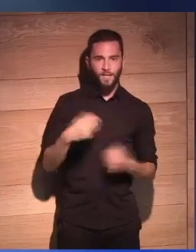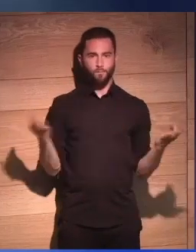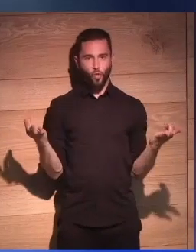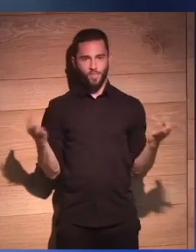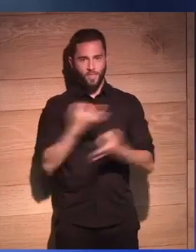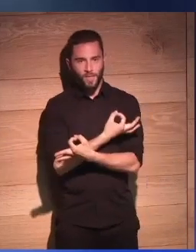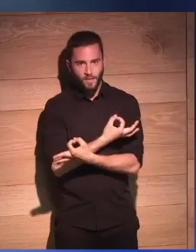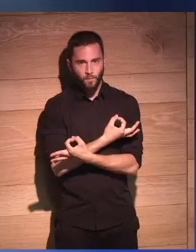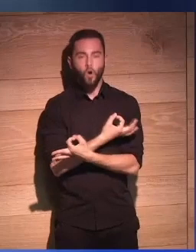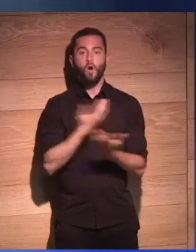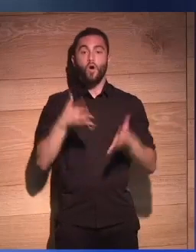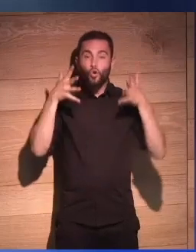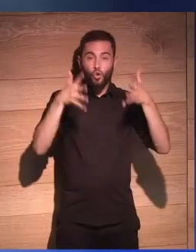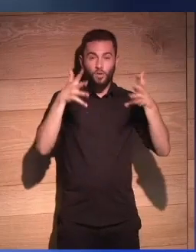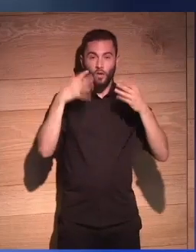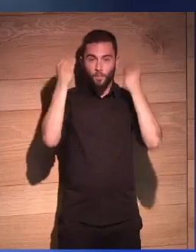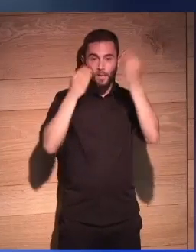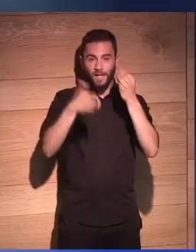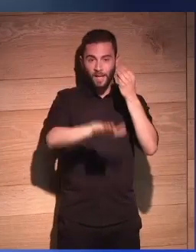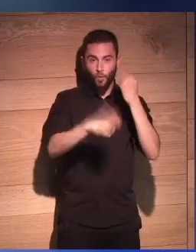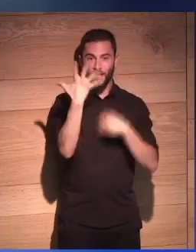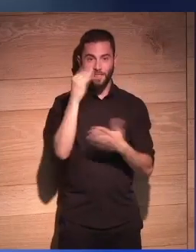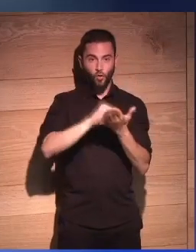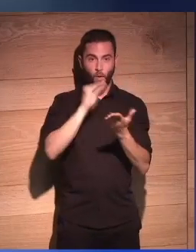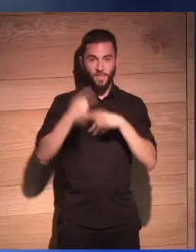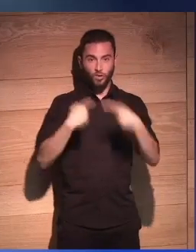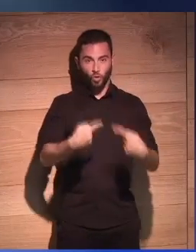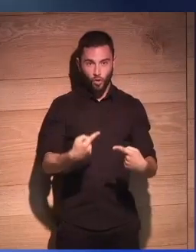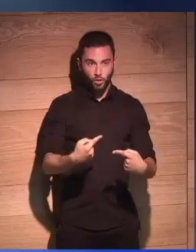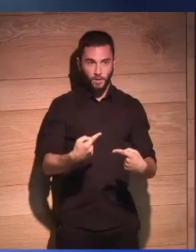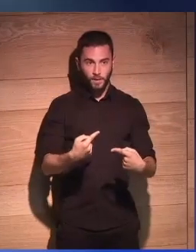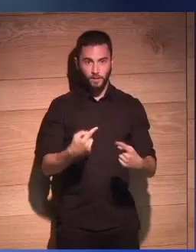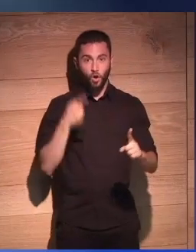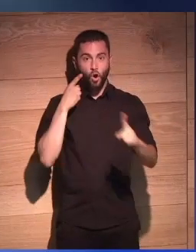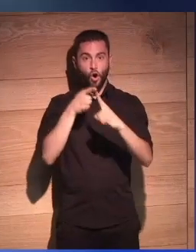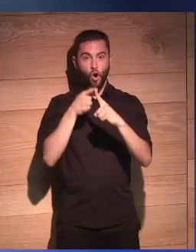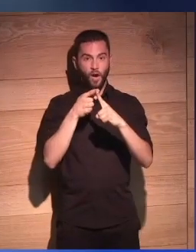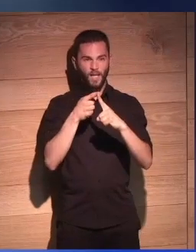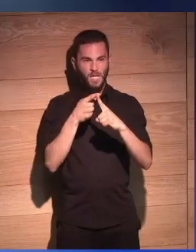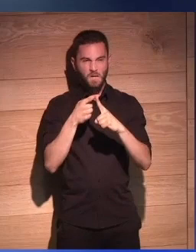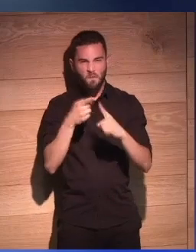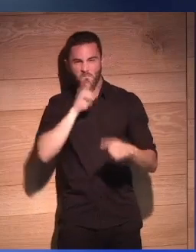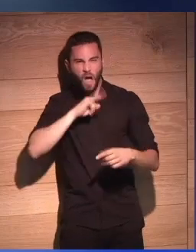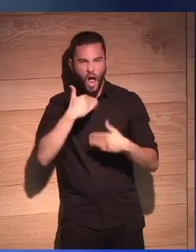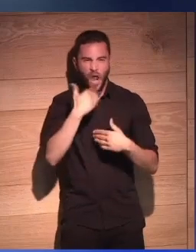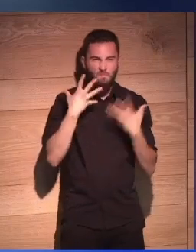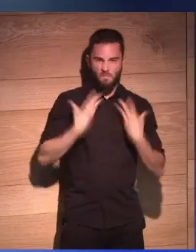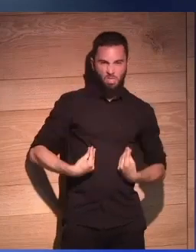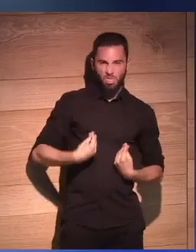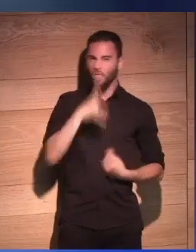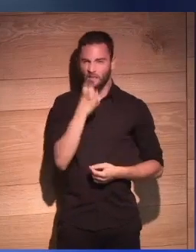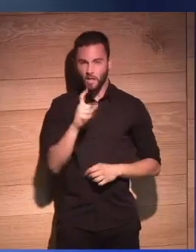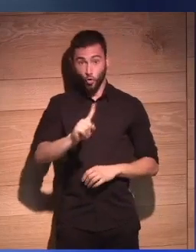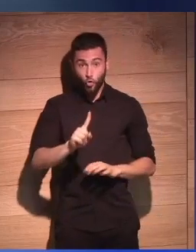budismo el consejo es de pensar en la muerte 5 veces al día, no para volverse macabro y triste,